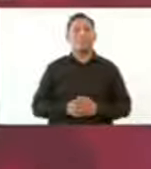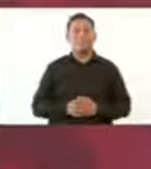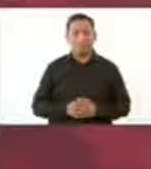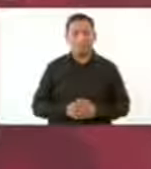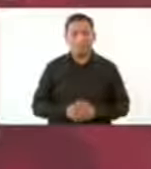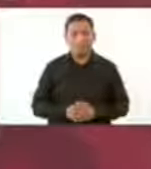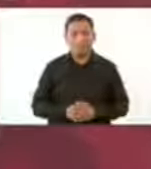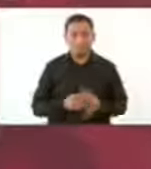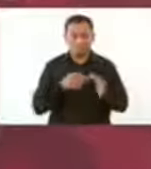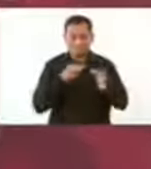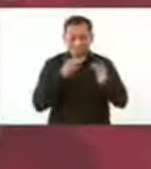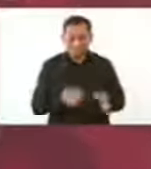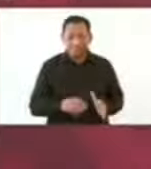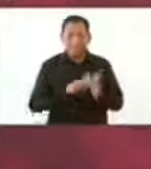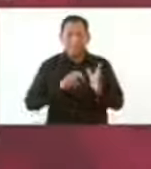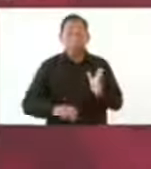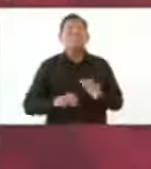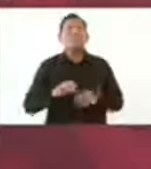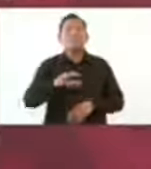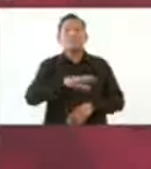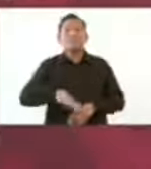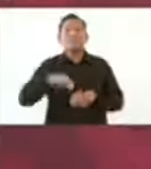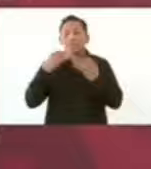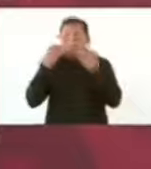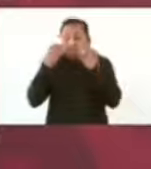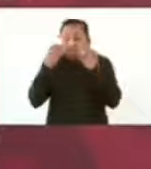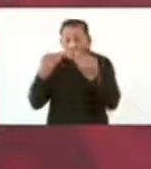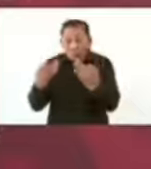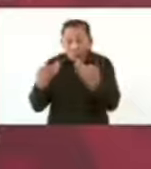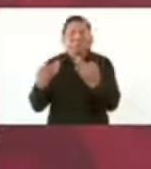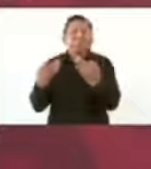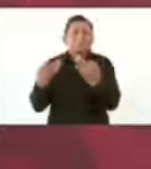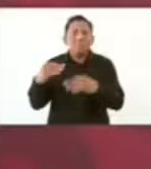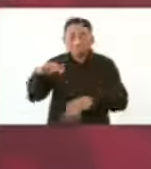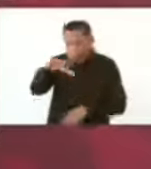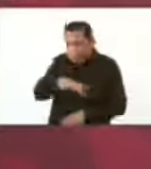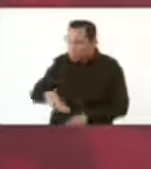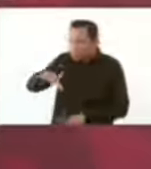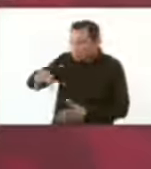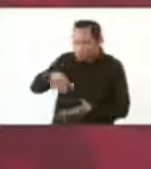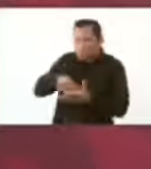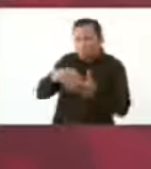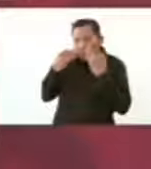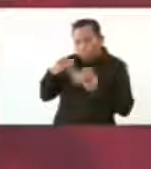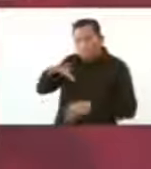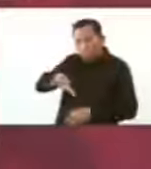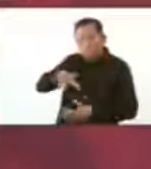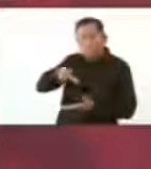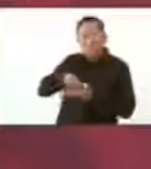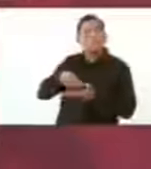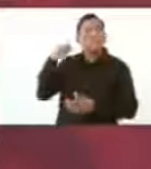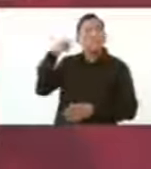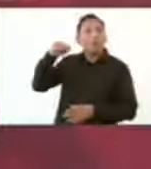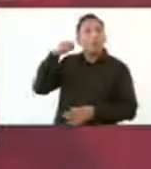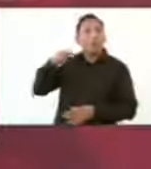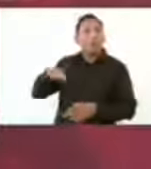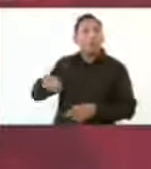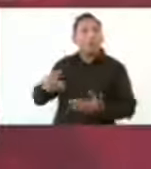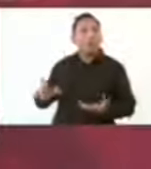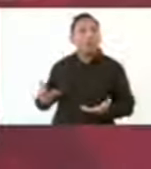Y el ejemplo está aquí, en esta refinería y en Tabasco.